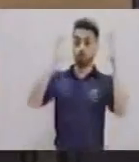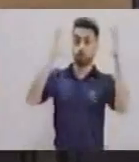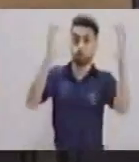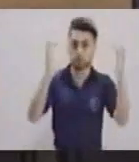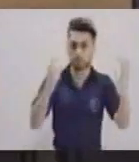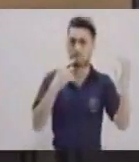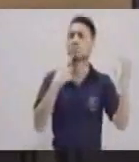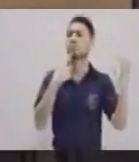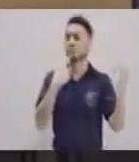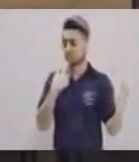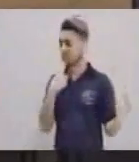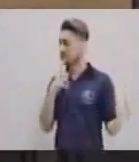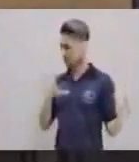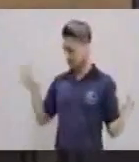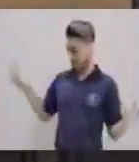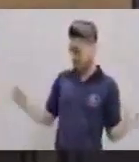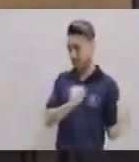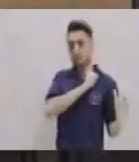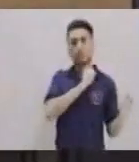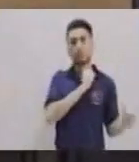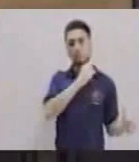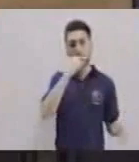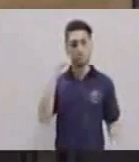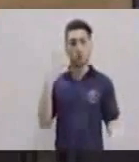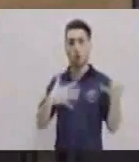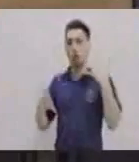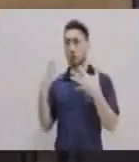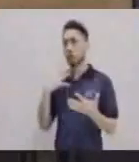dijo, voy a borrarle su color.